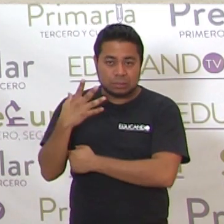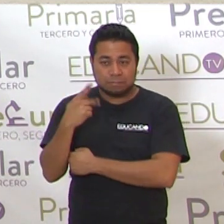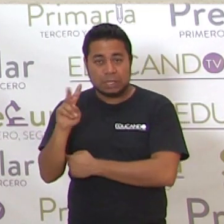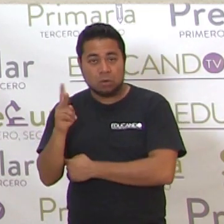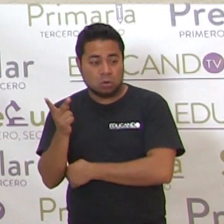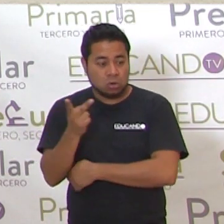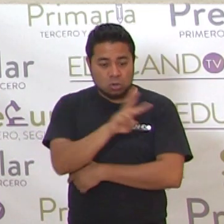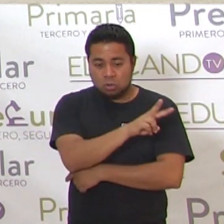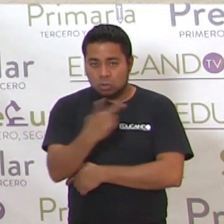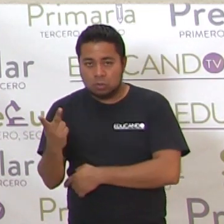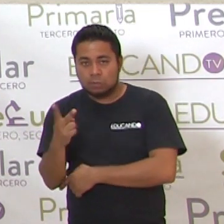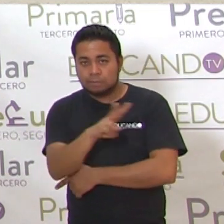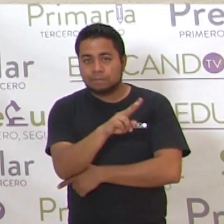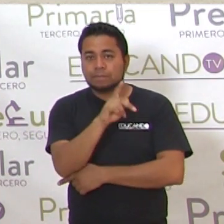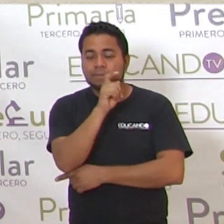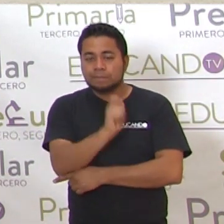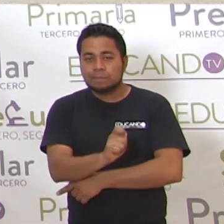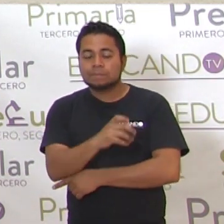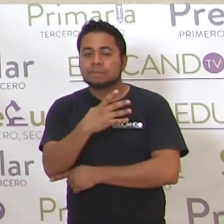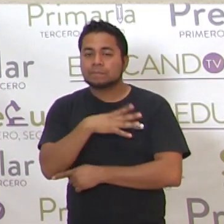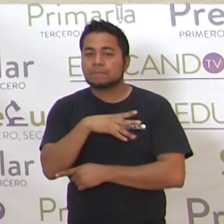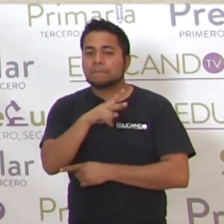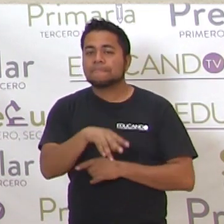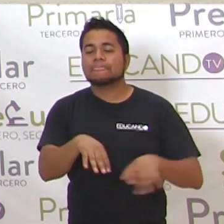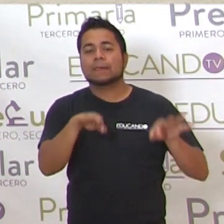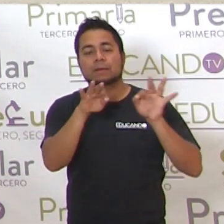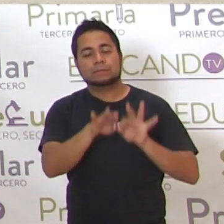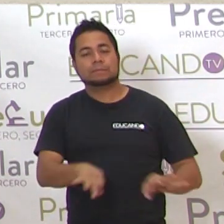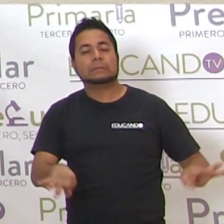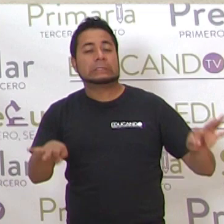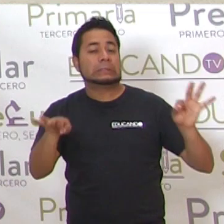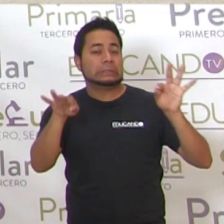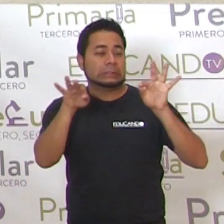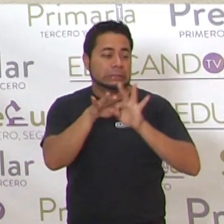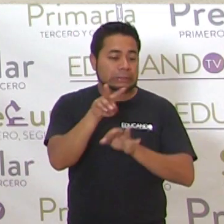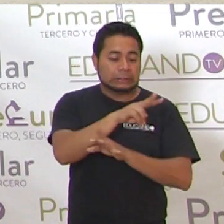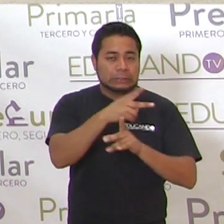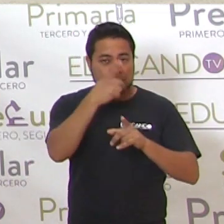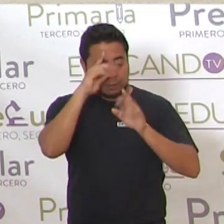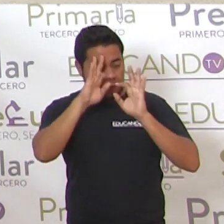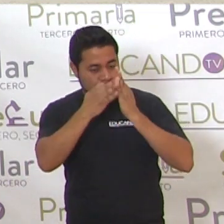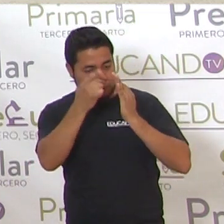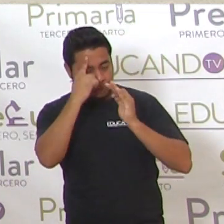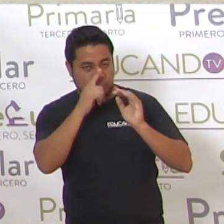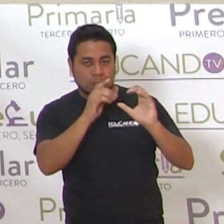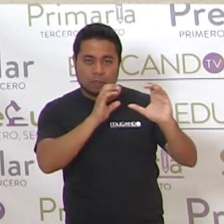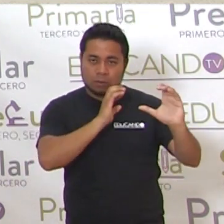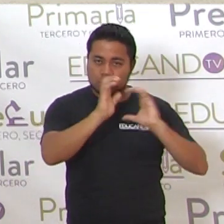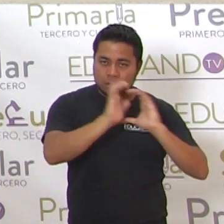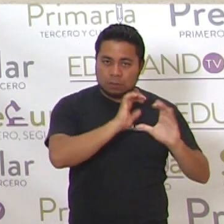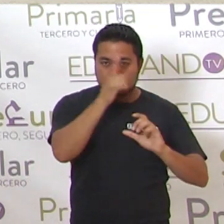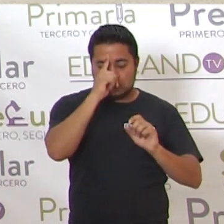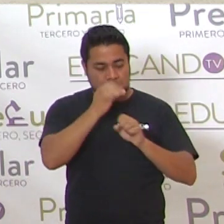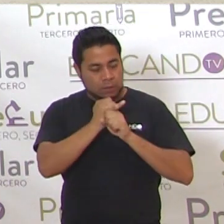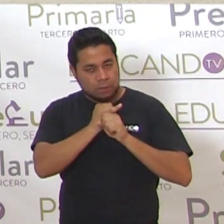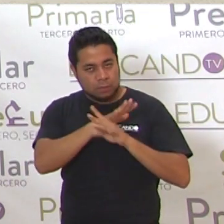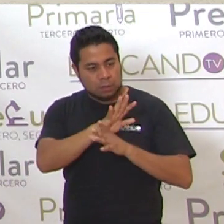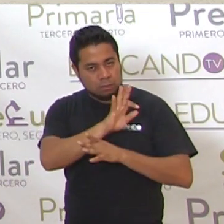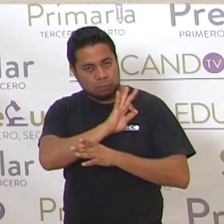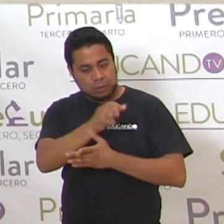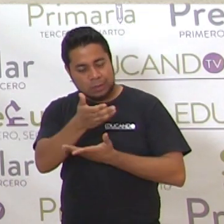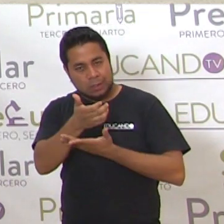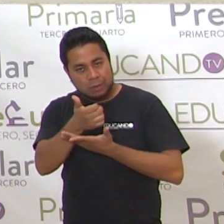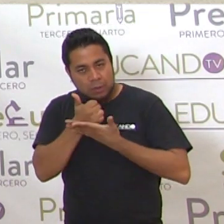y niñas son fuentes de información y también son comunicaciones que nos van a ayudar